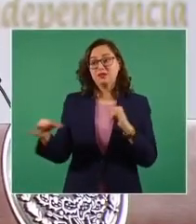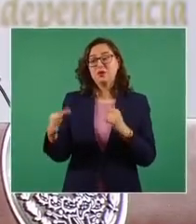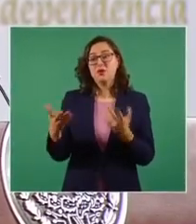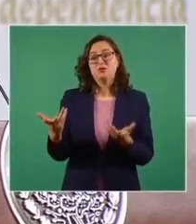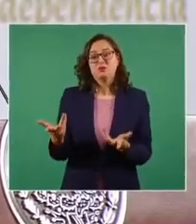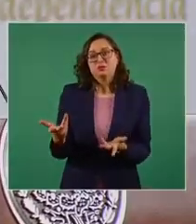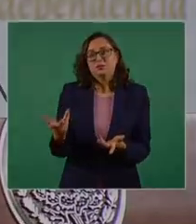¡Gracias!